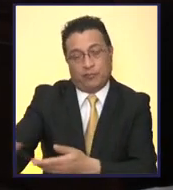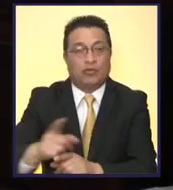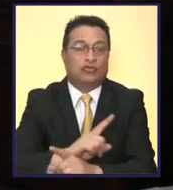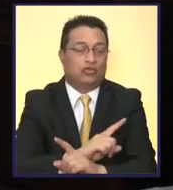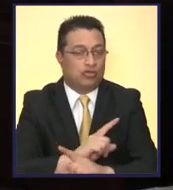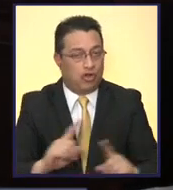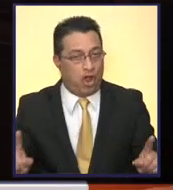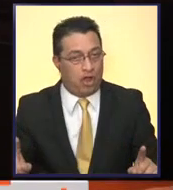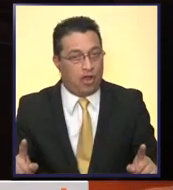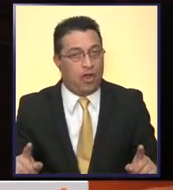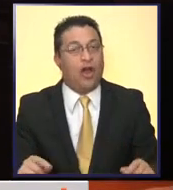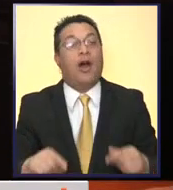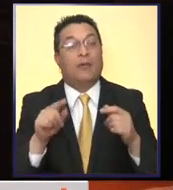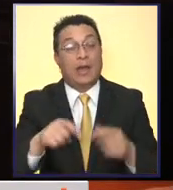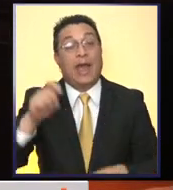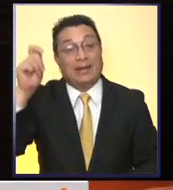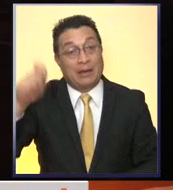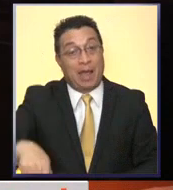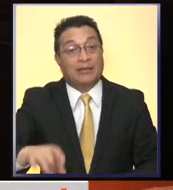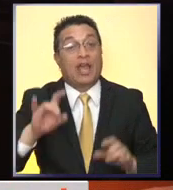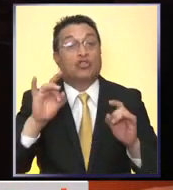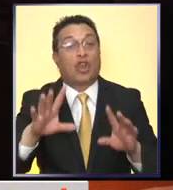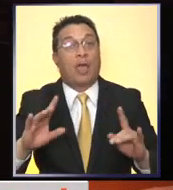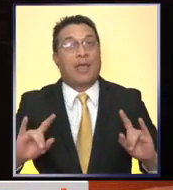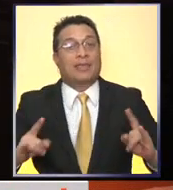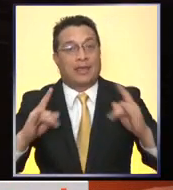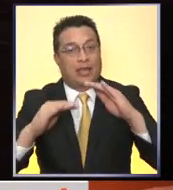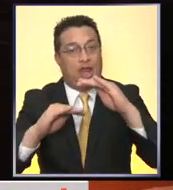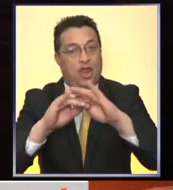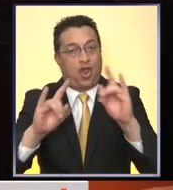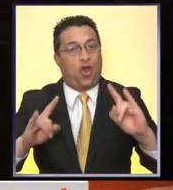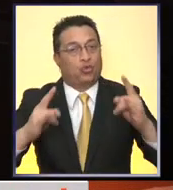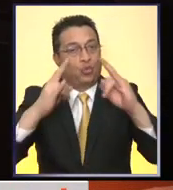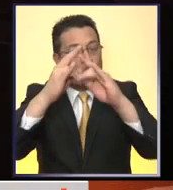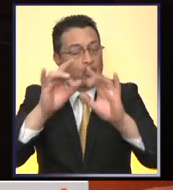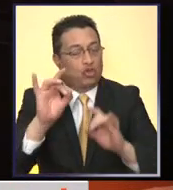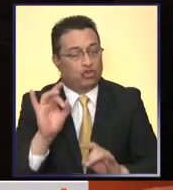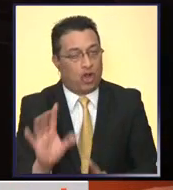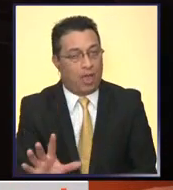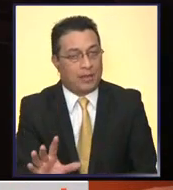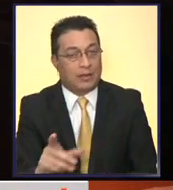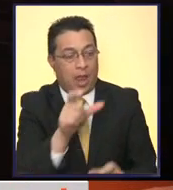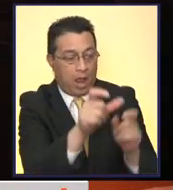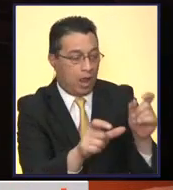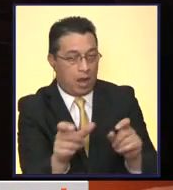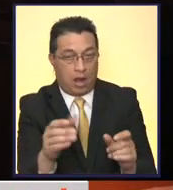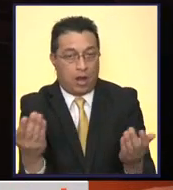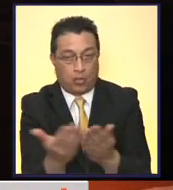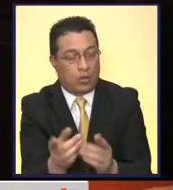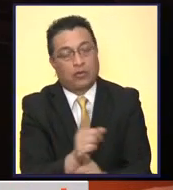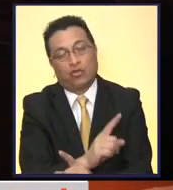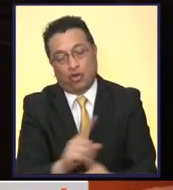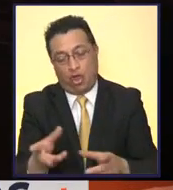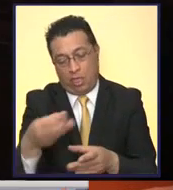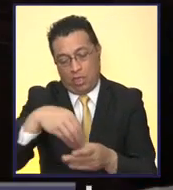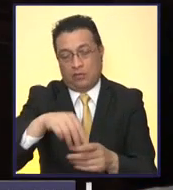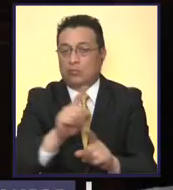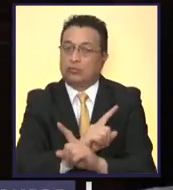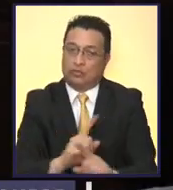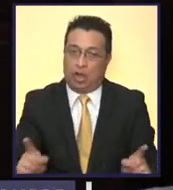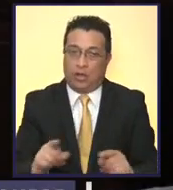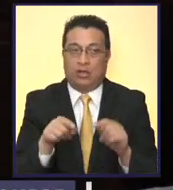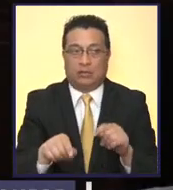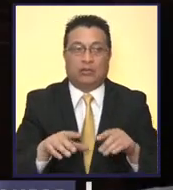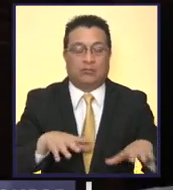que se entiende que se remata es el bien raíz. Obviamente que no con los alumnos incluidos, eso es una